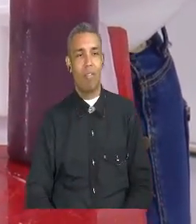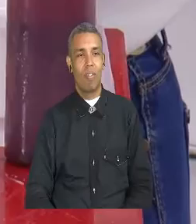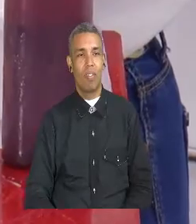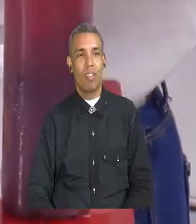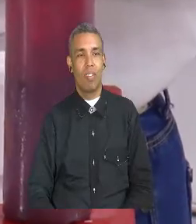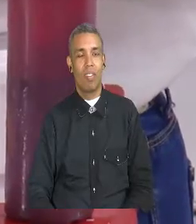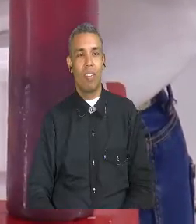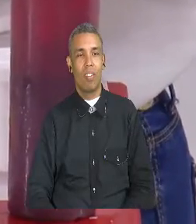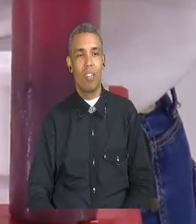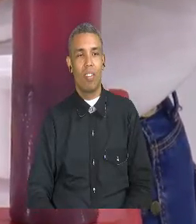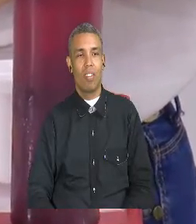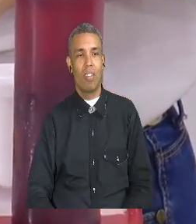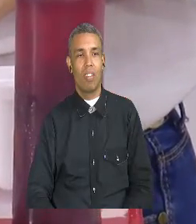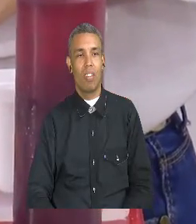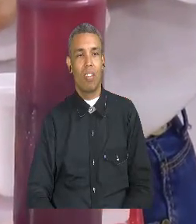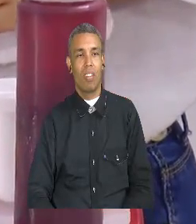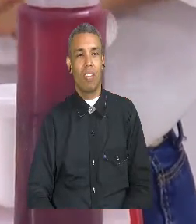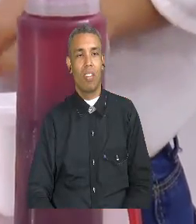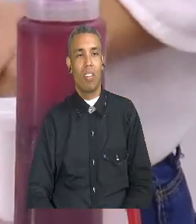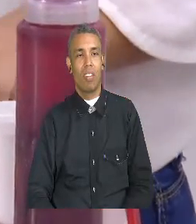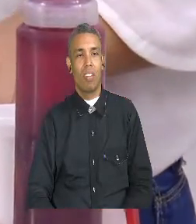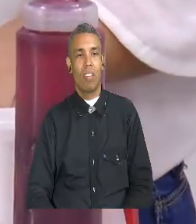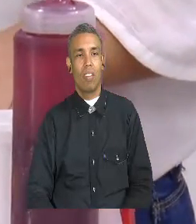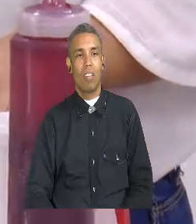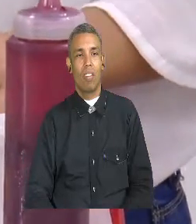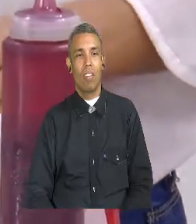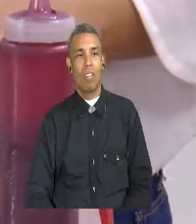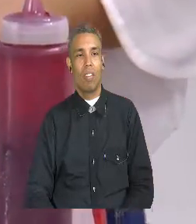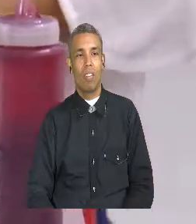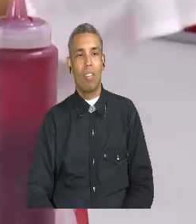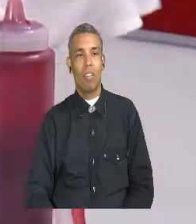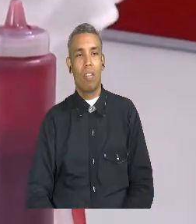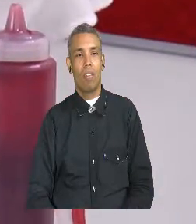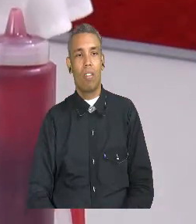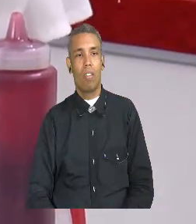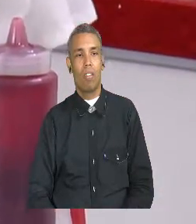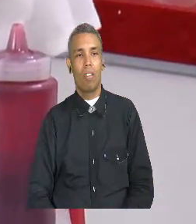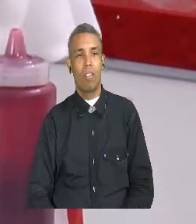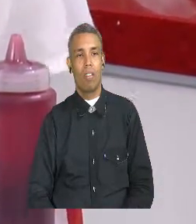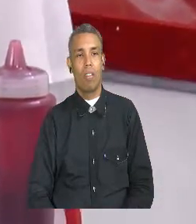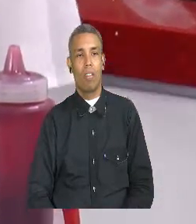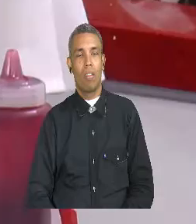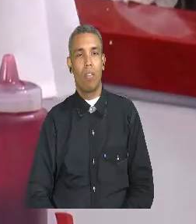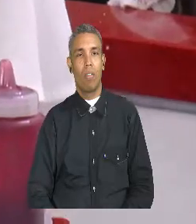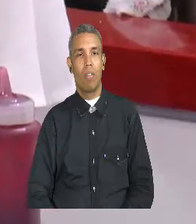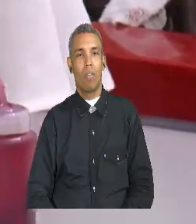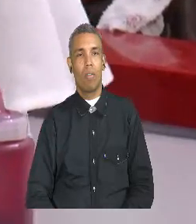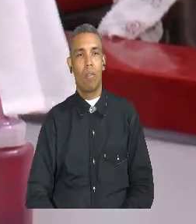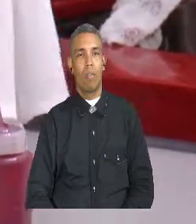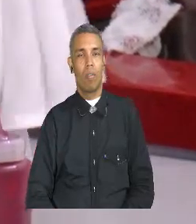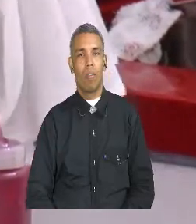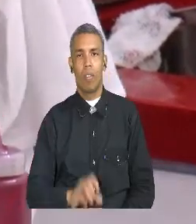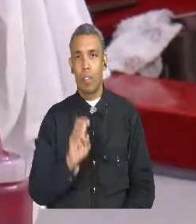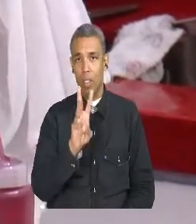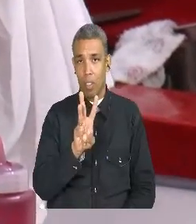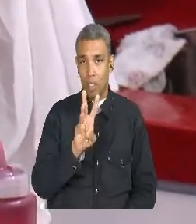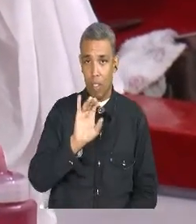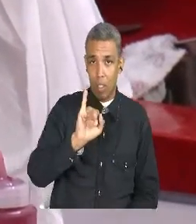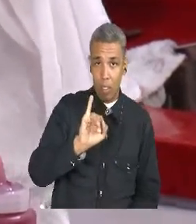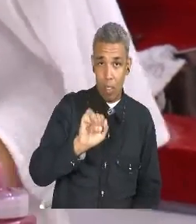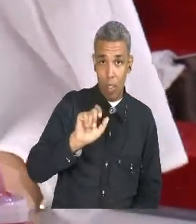lo consideres. Listo, ya aquí Wilson está haciendo también otro tipo de ensamble de